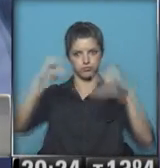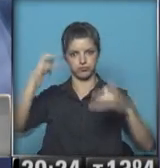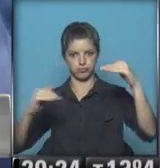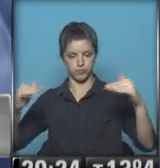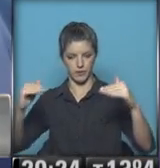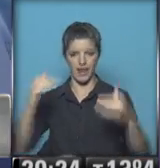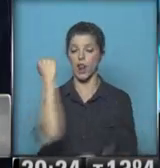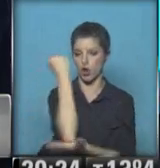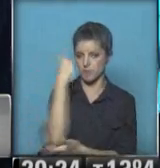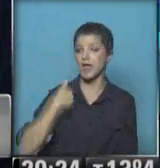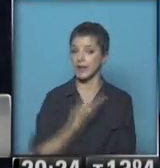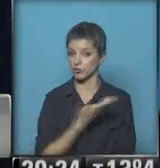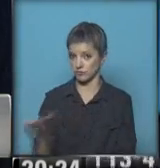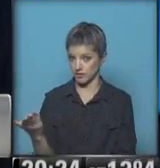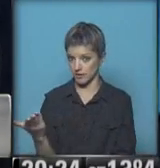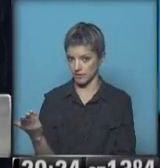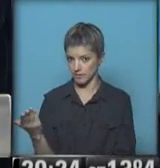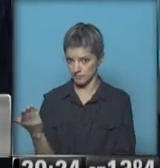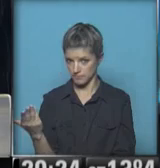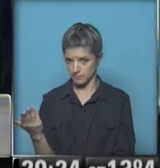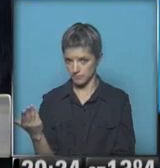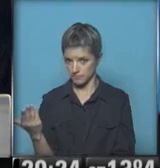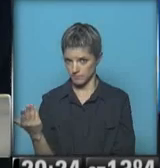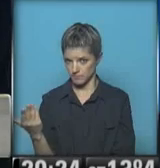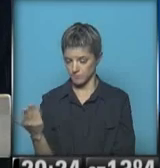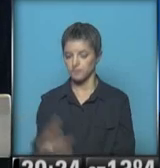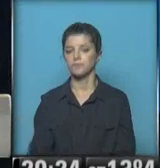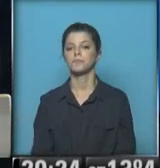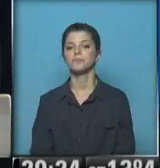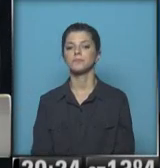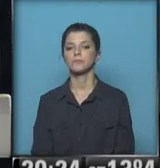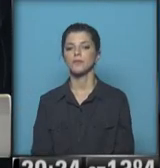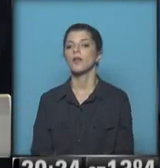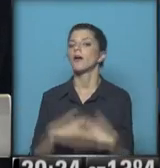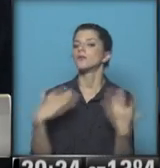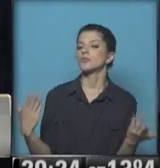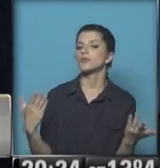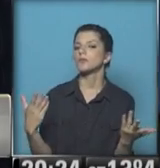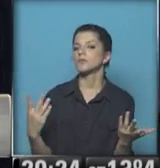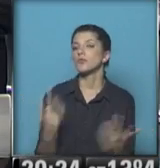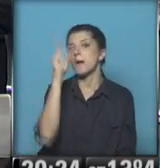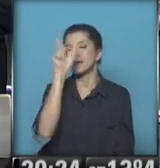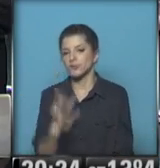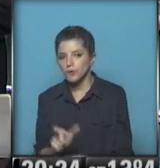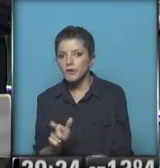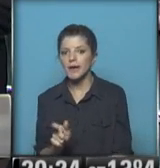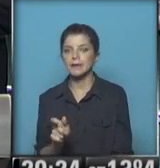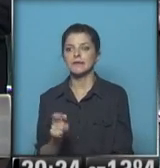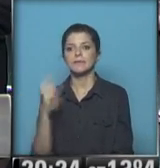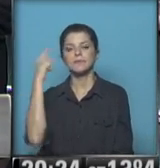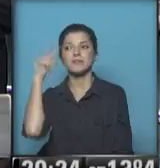terrible y nadie se va a suicidar haciendo una brusca hiper de